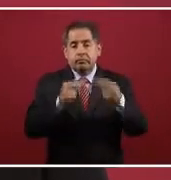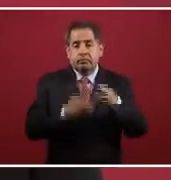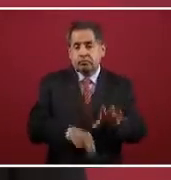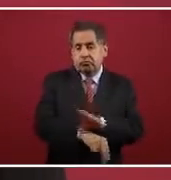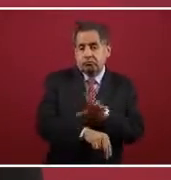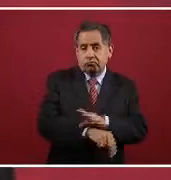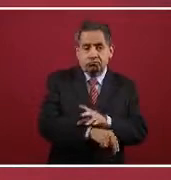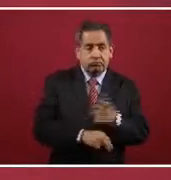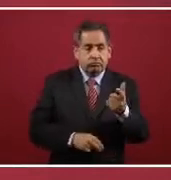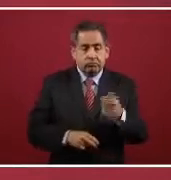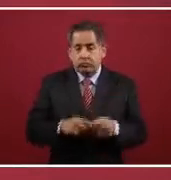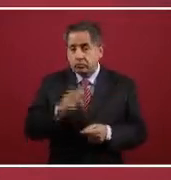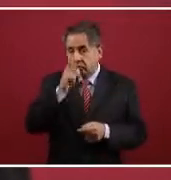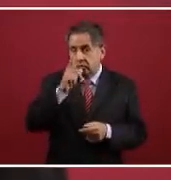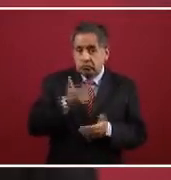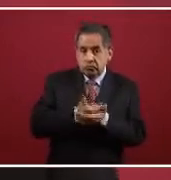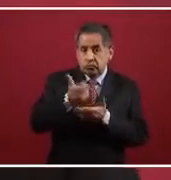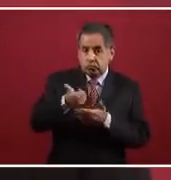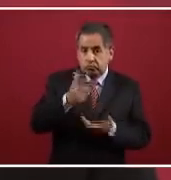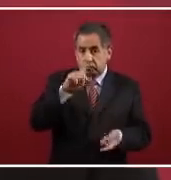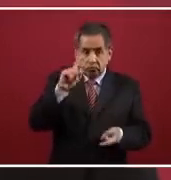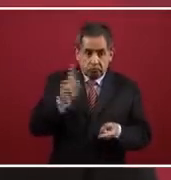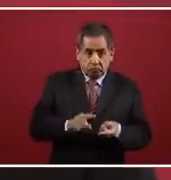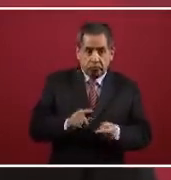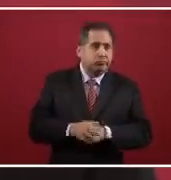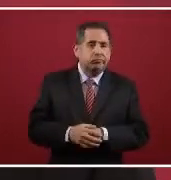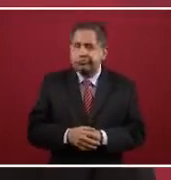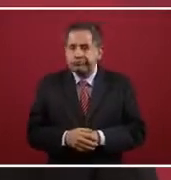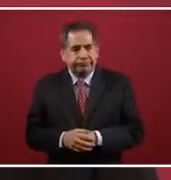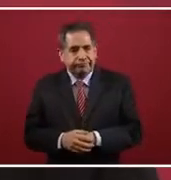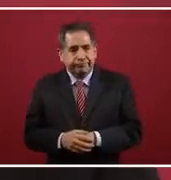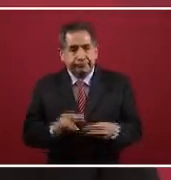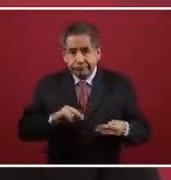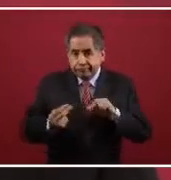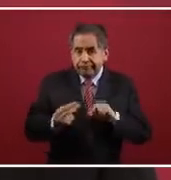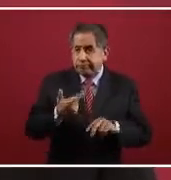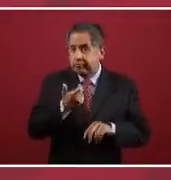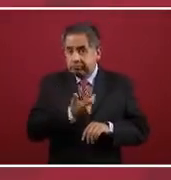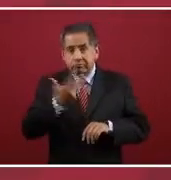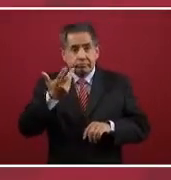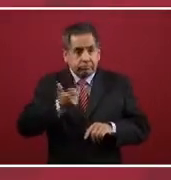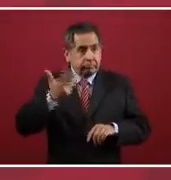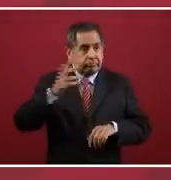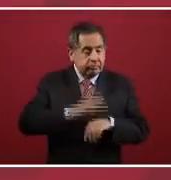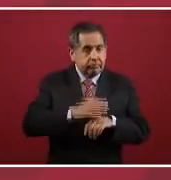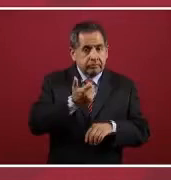porque no bajó el precio de la energía eléctrica, al contrario, aumentó